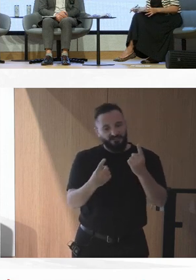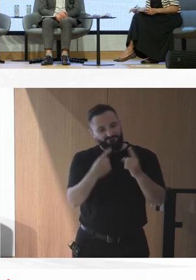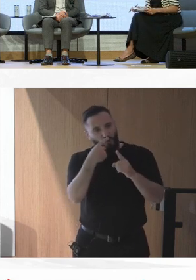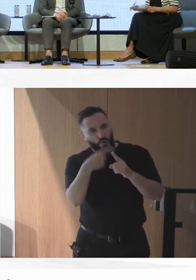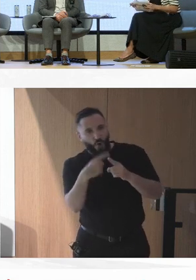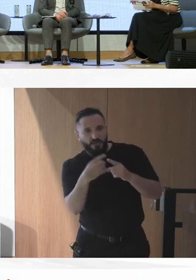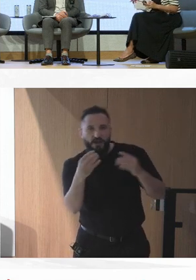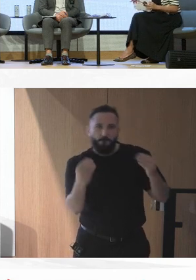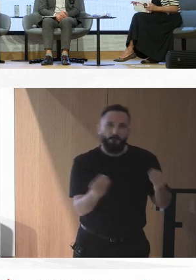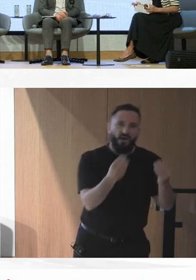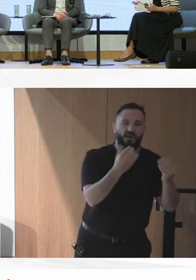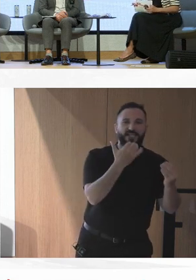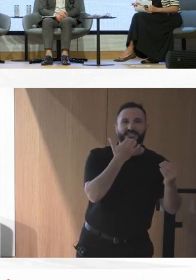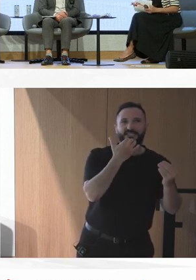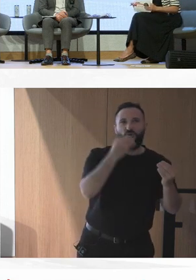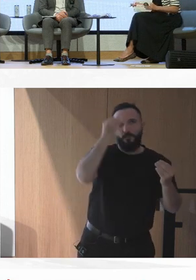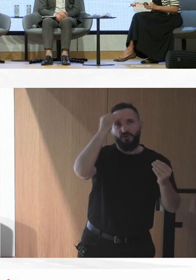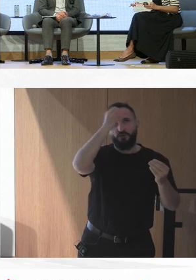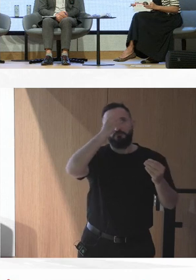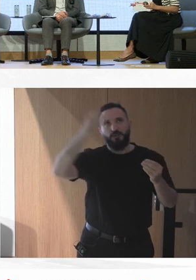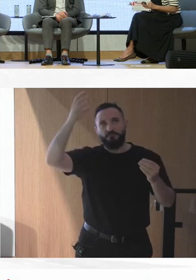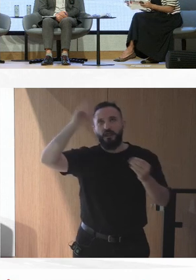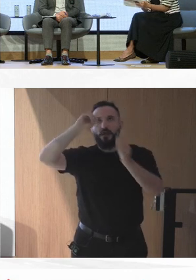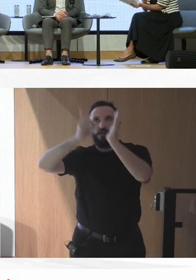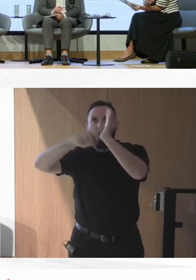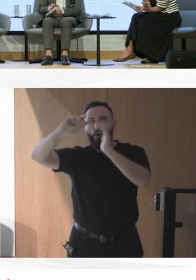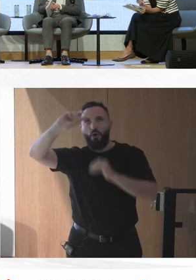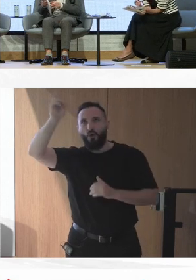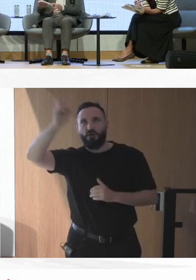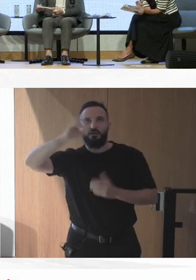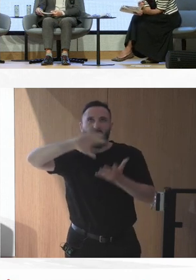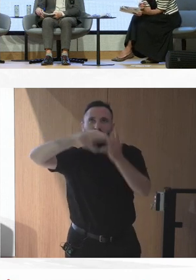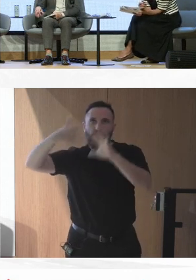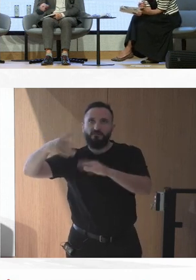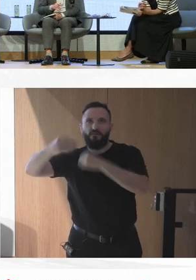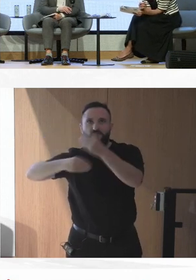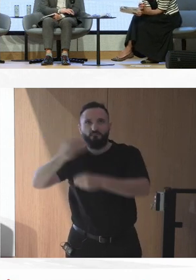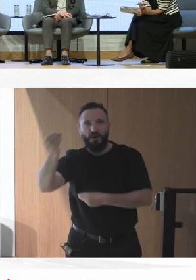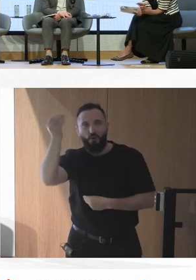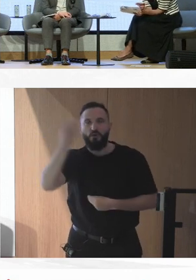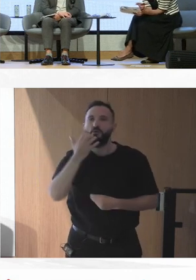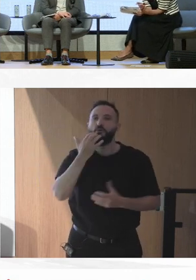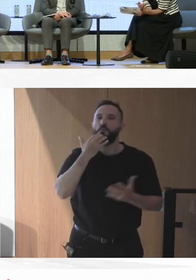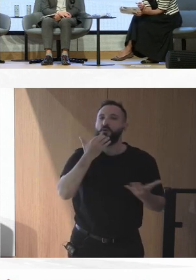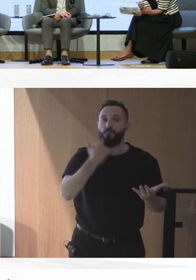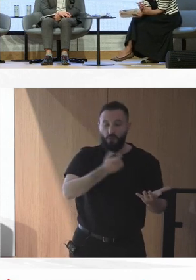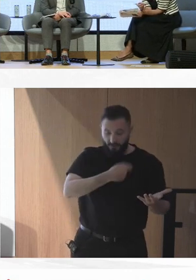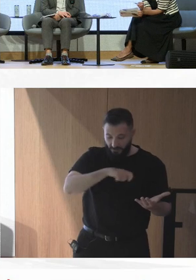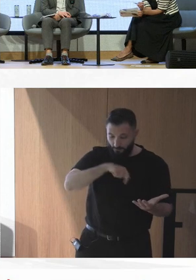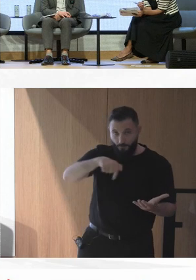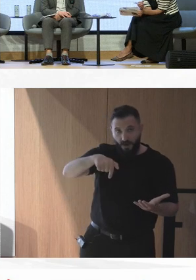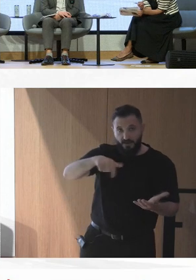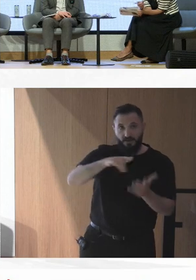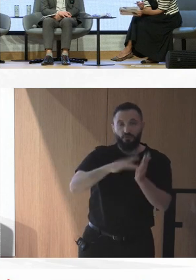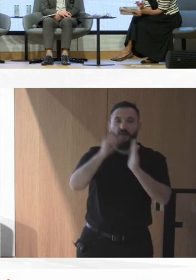mejores si yo pienso en otras legislaciones, ¿no?, que también funcionan, ¿no?, con estas figuras, ¿no? Por ejemplo, en España, la